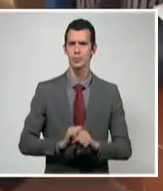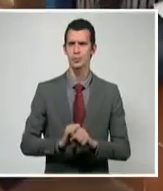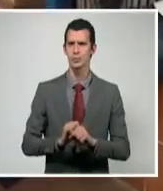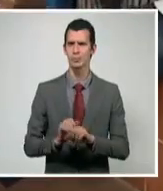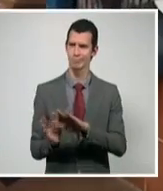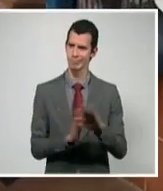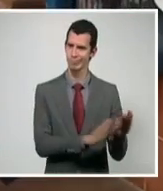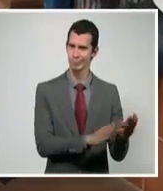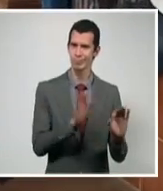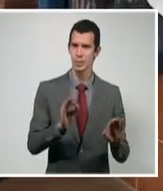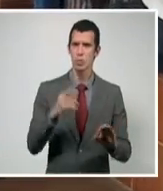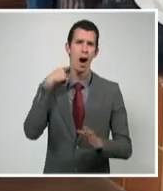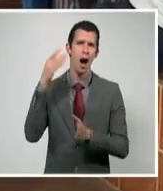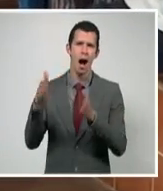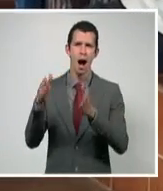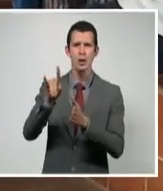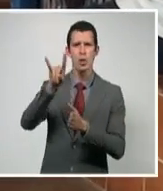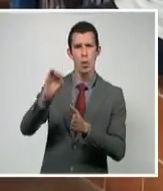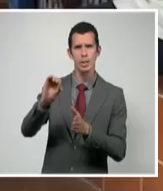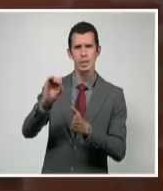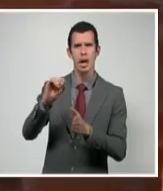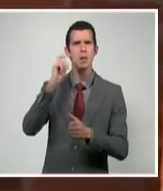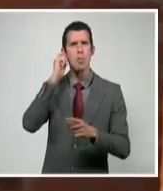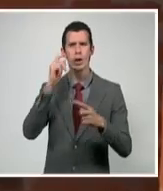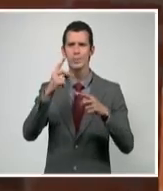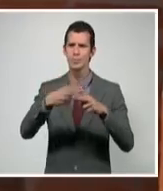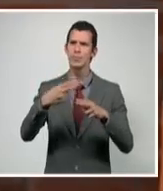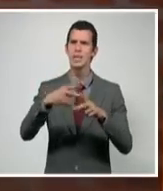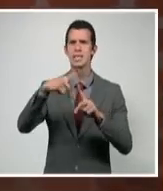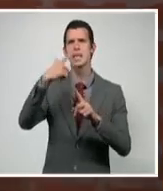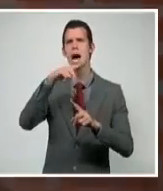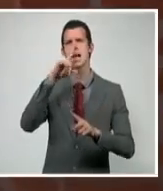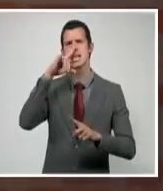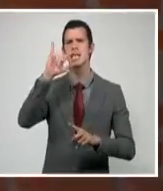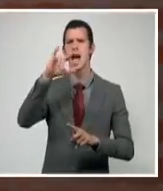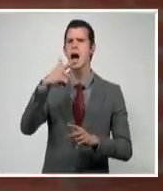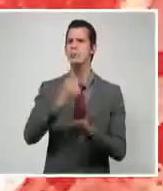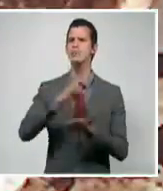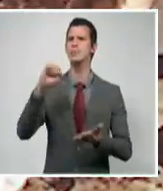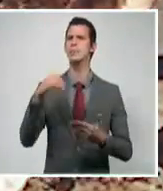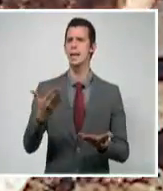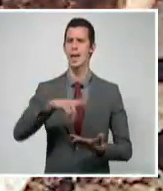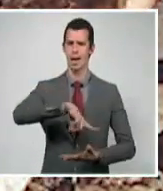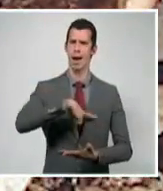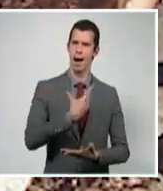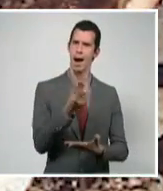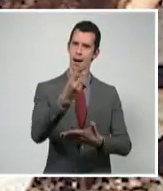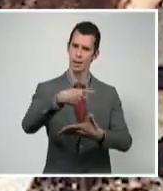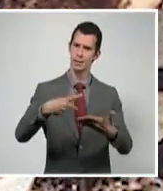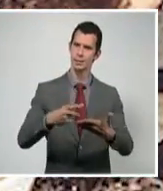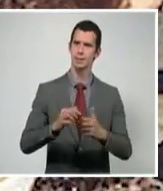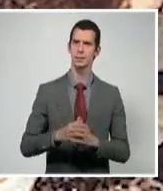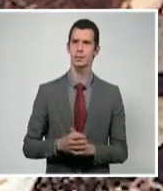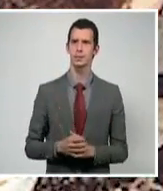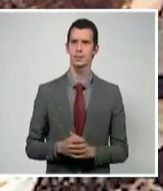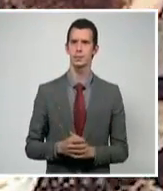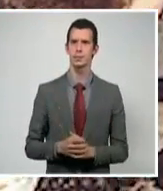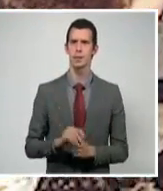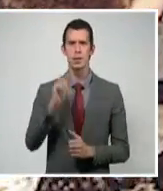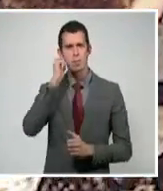Su desarrollo estuvo asociado a la idea de defender primero la condición artística de su obra. Sus performances, con un